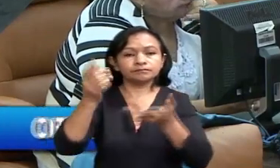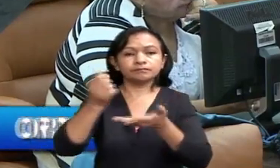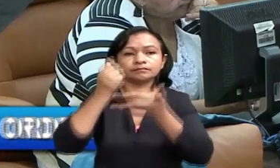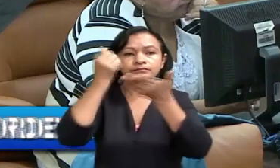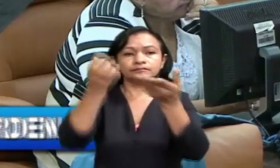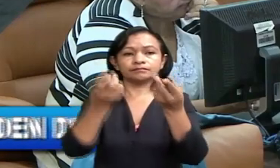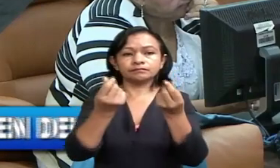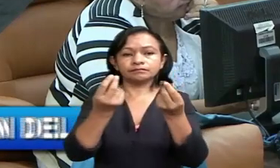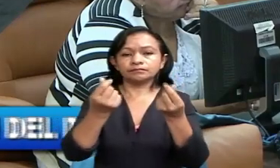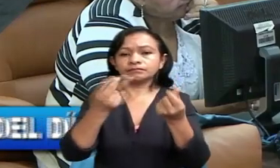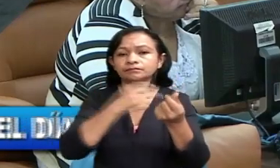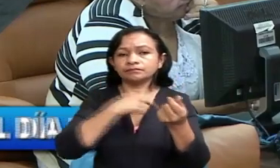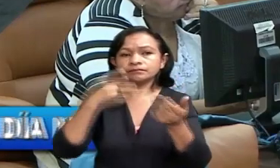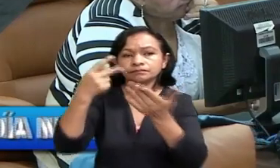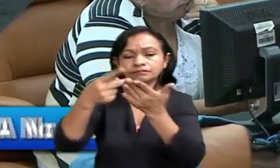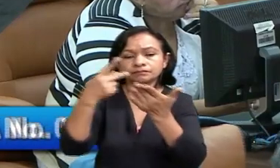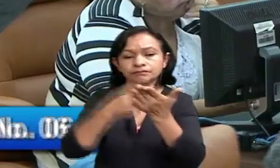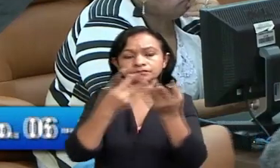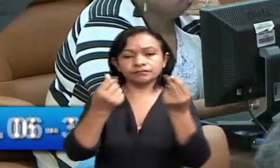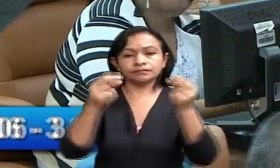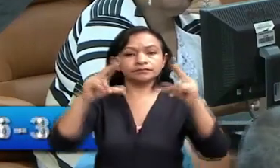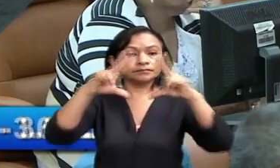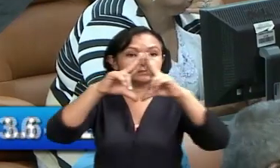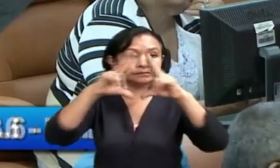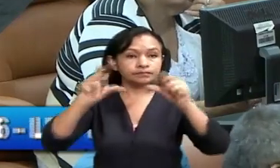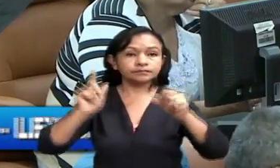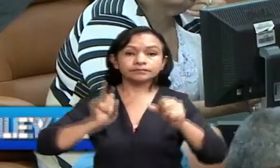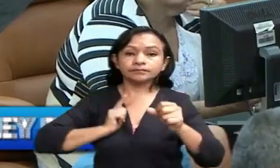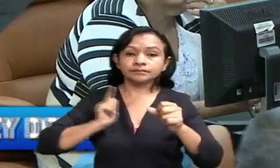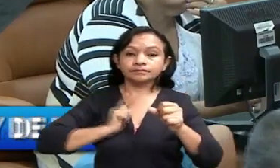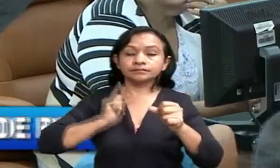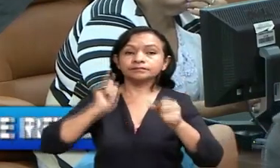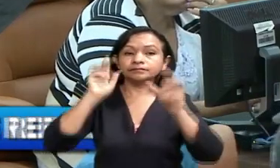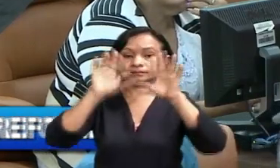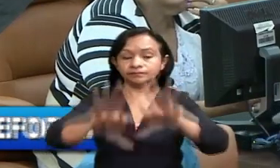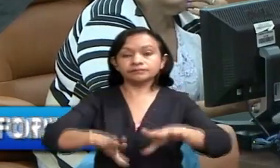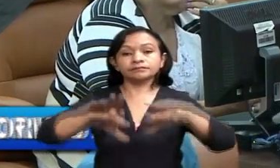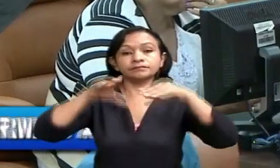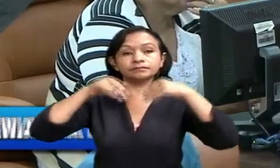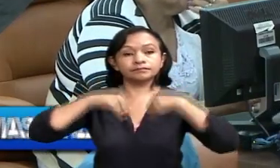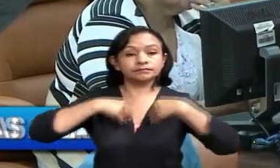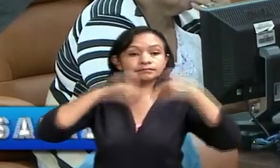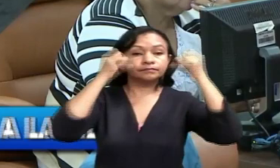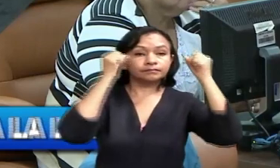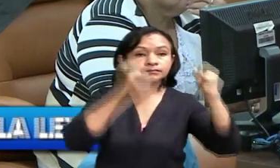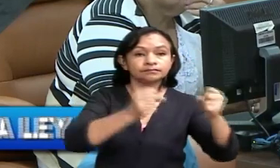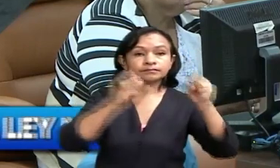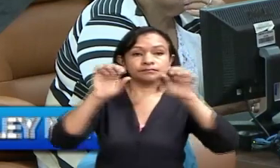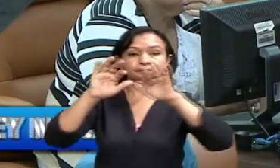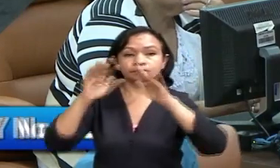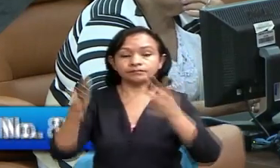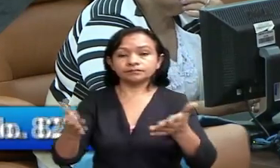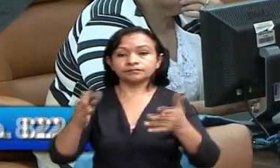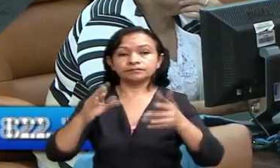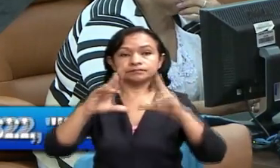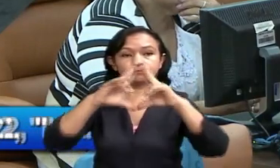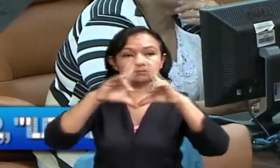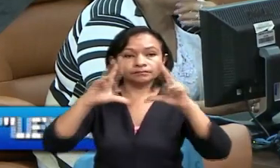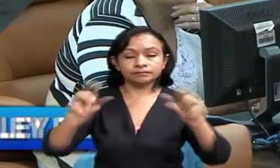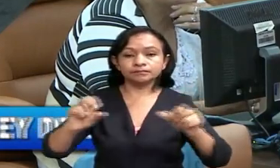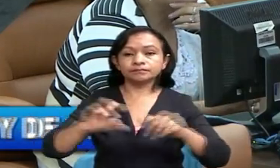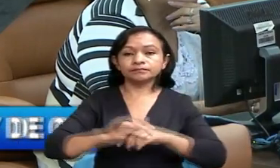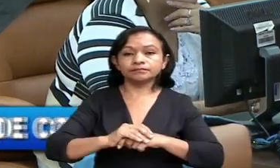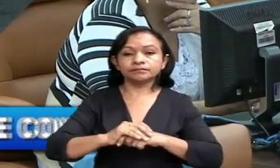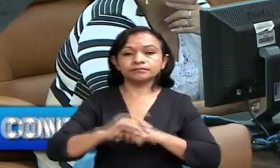del presupuesto general de la República que hemos venido aprobando aquí, las y los nicaragüenses.